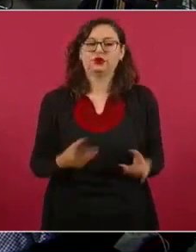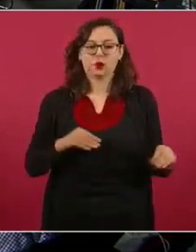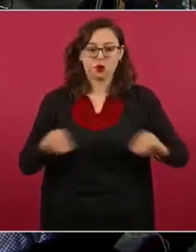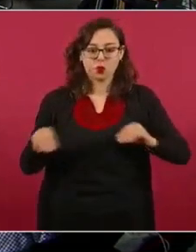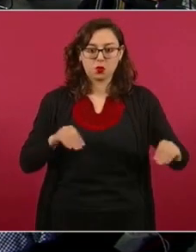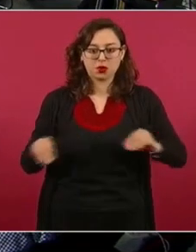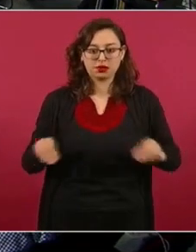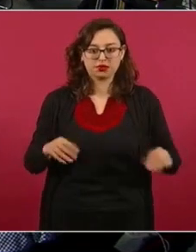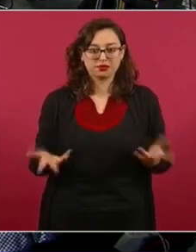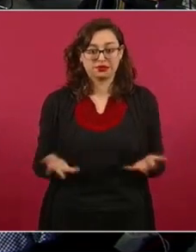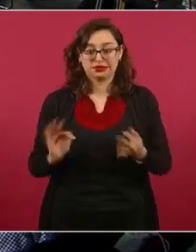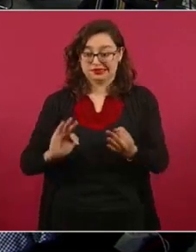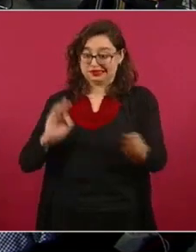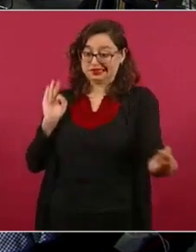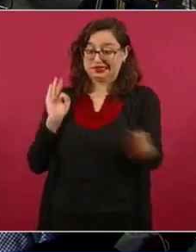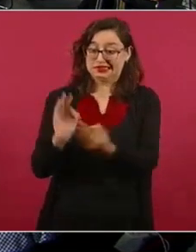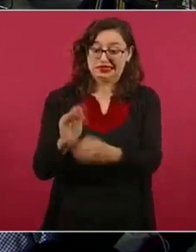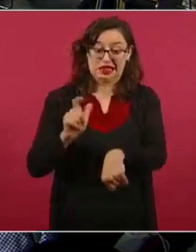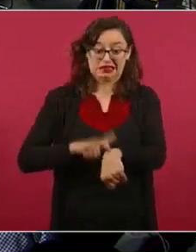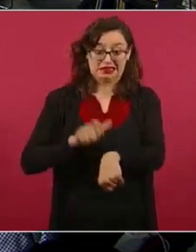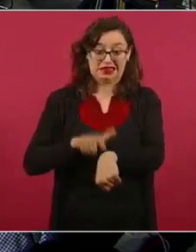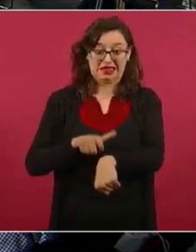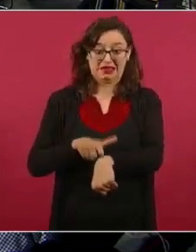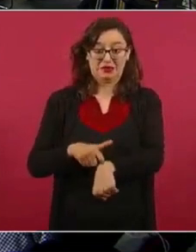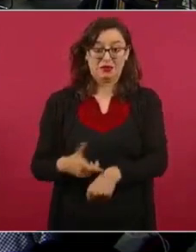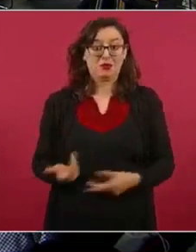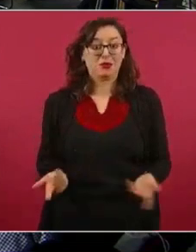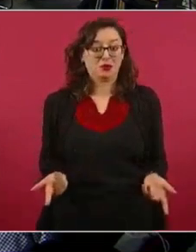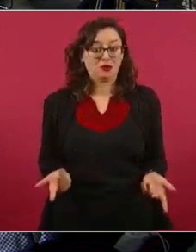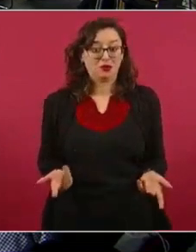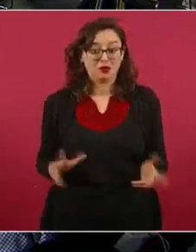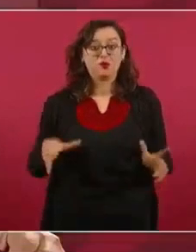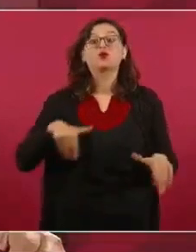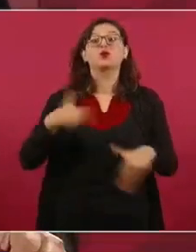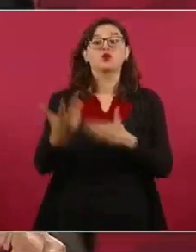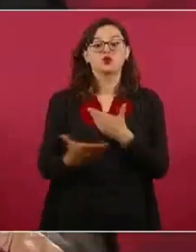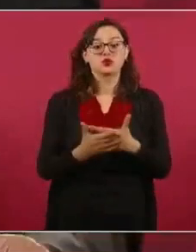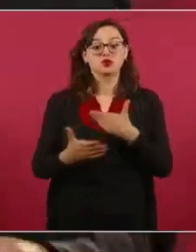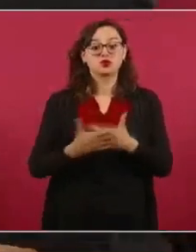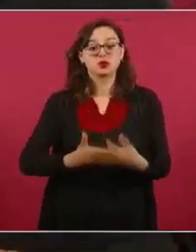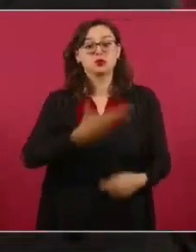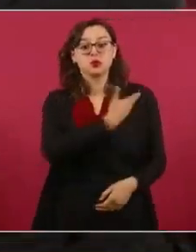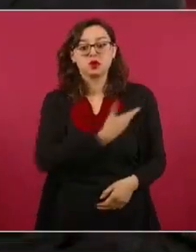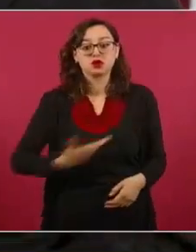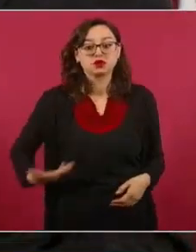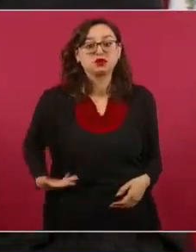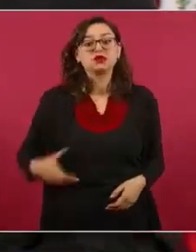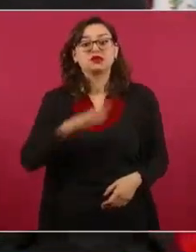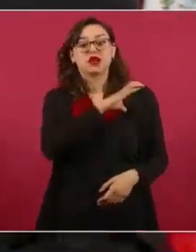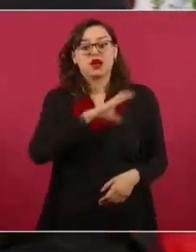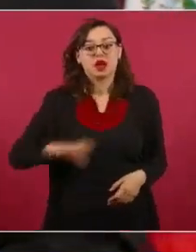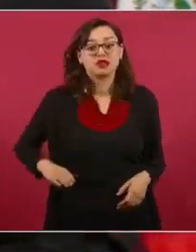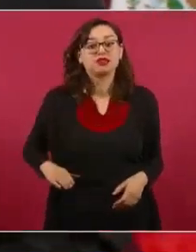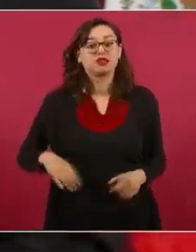se le termina el tiempo, quién va a ser candidato.